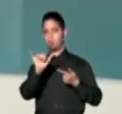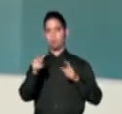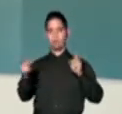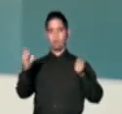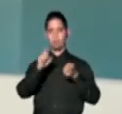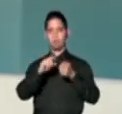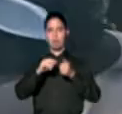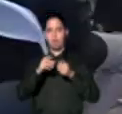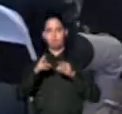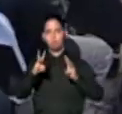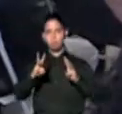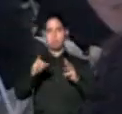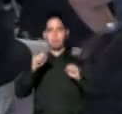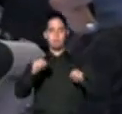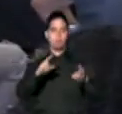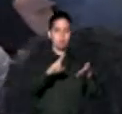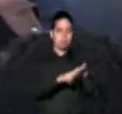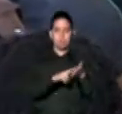empleados.